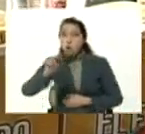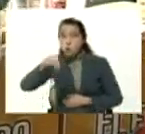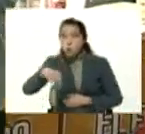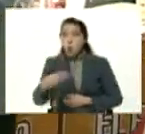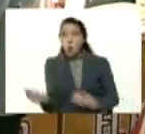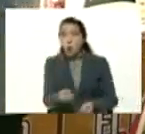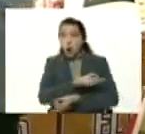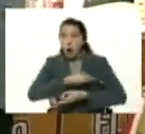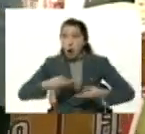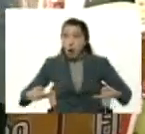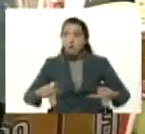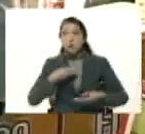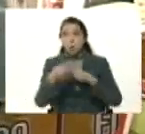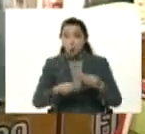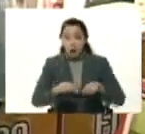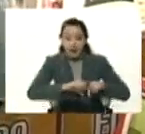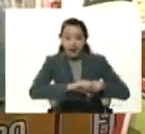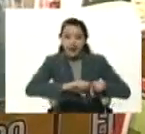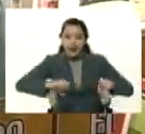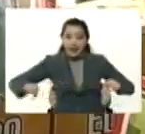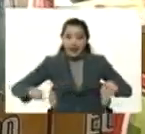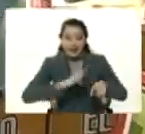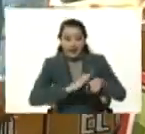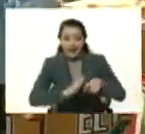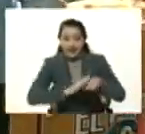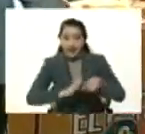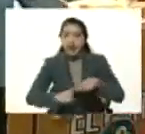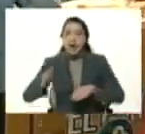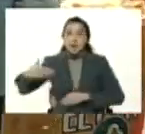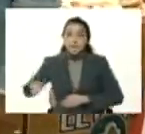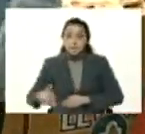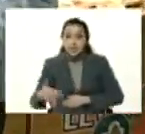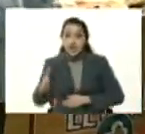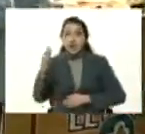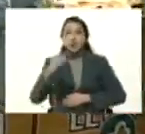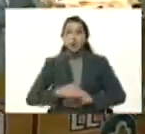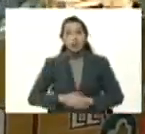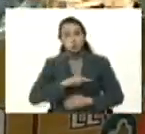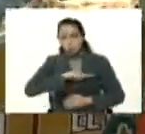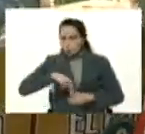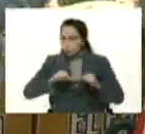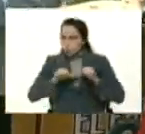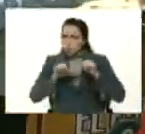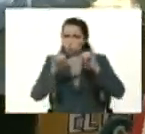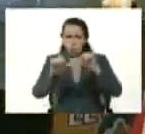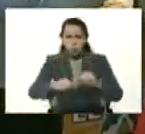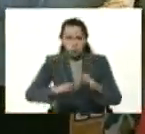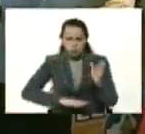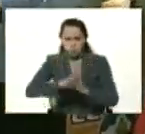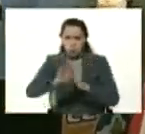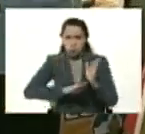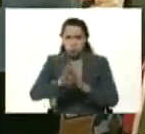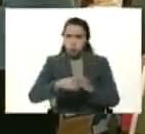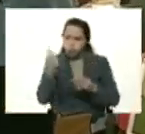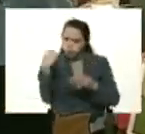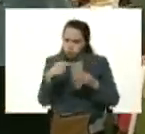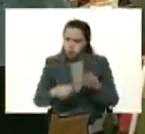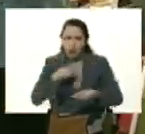la calidad y, por supuesto, la proteína que tiene esto es bastante alta. Tenemos nosotros que avanzar, Laya, creando